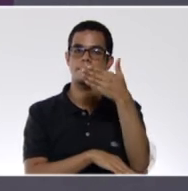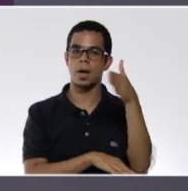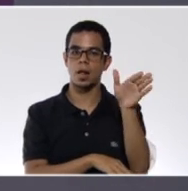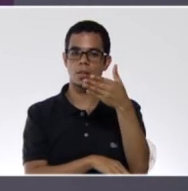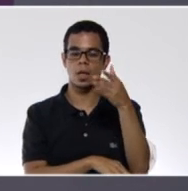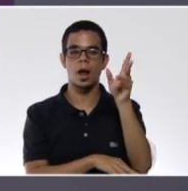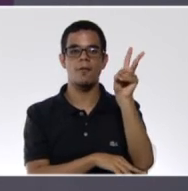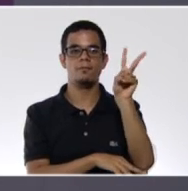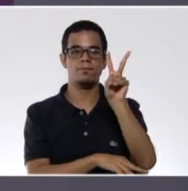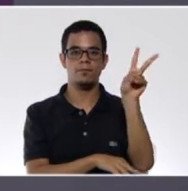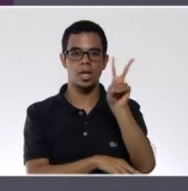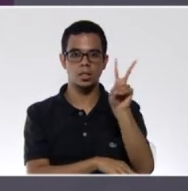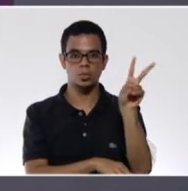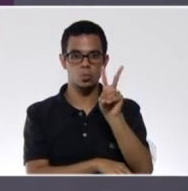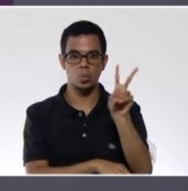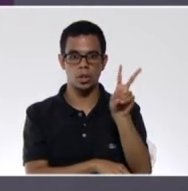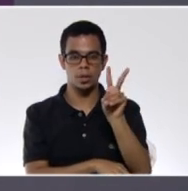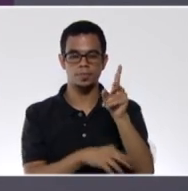de Venezuela.